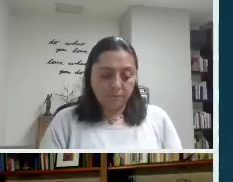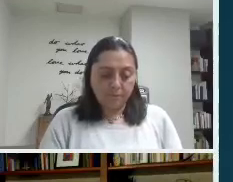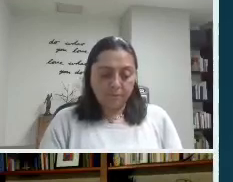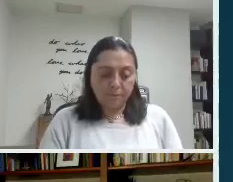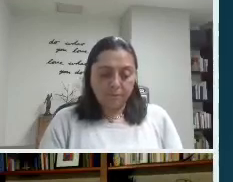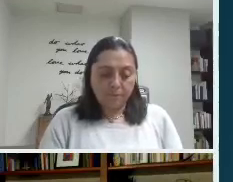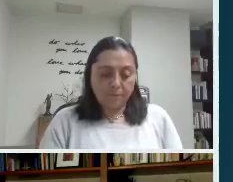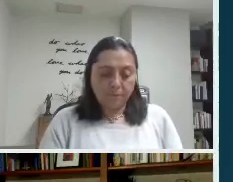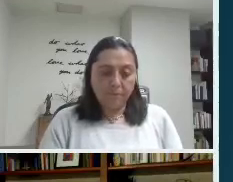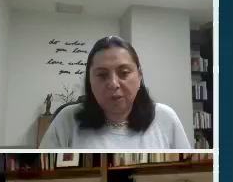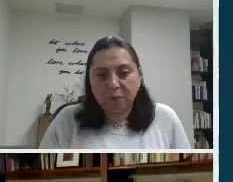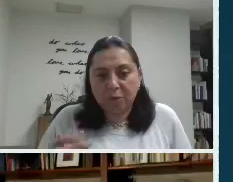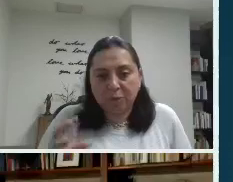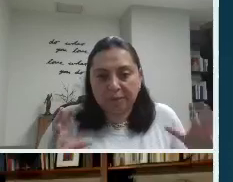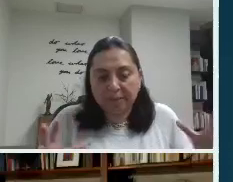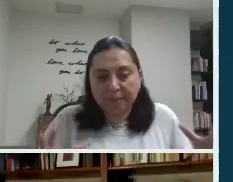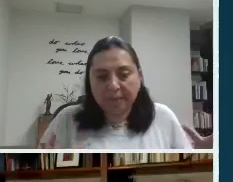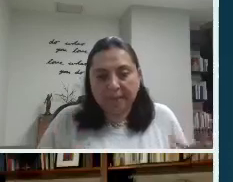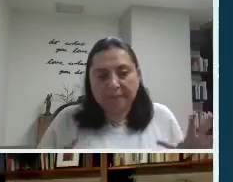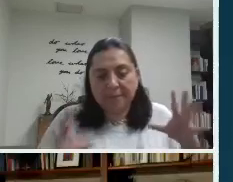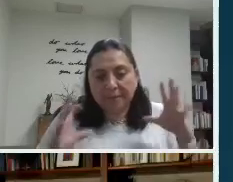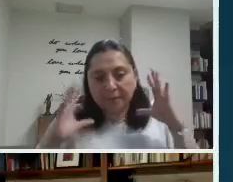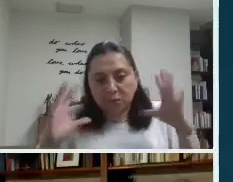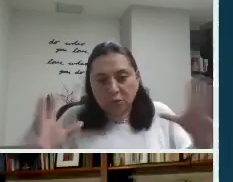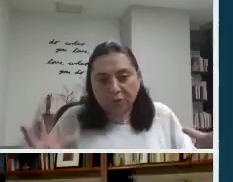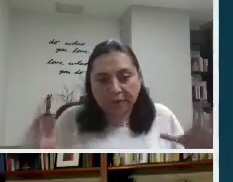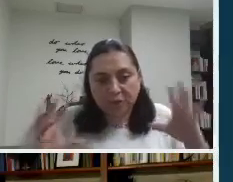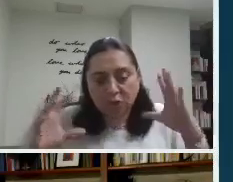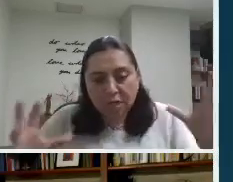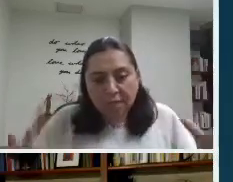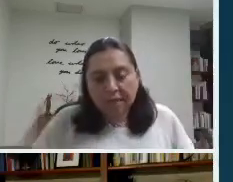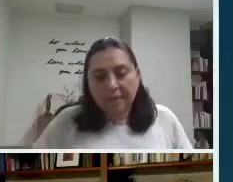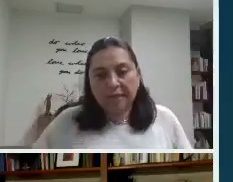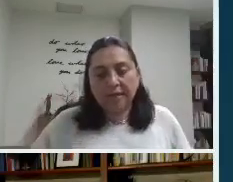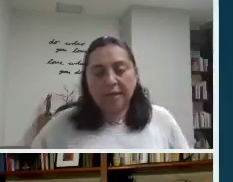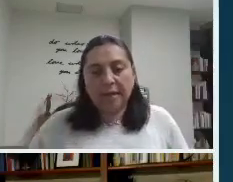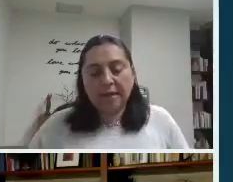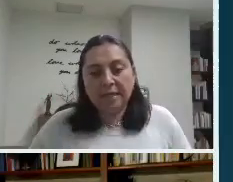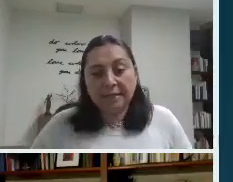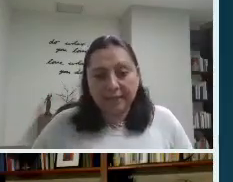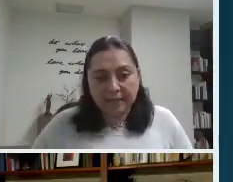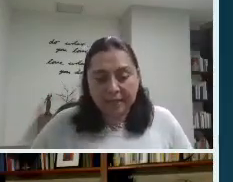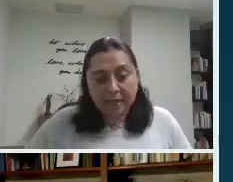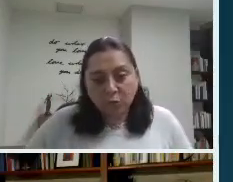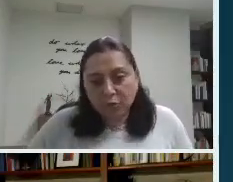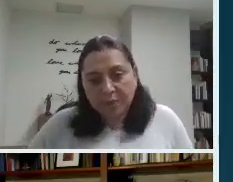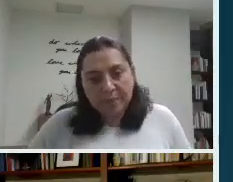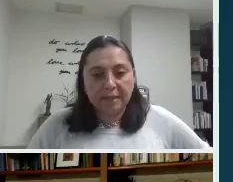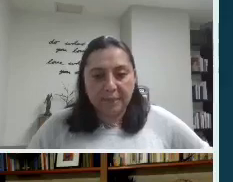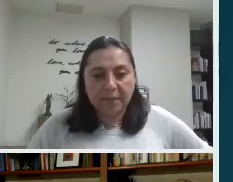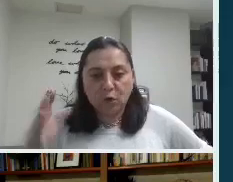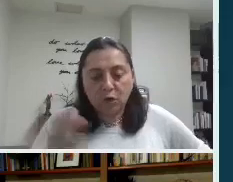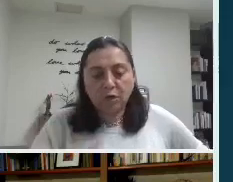también, ¿no? En este tema de pertenecer, de parecer, pues me imagino que